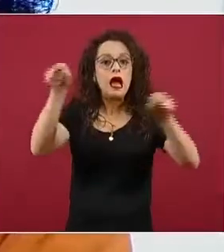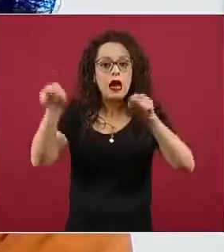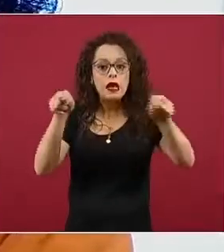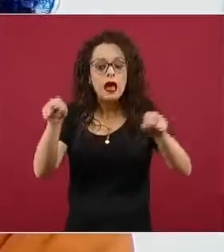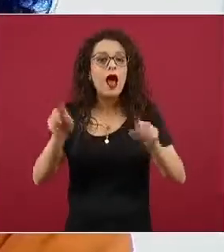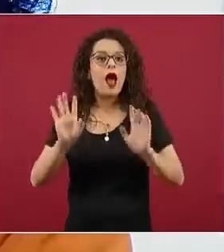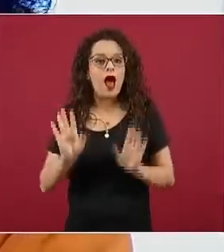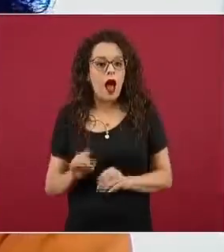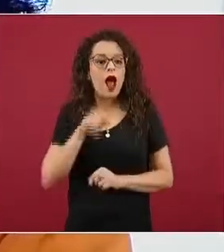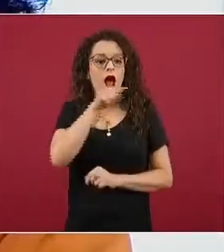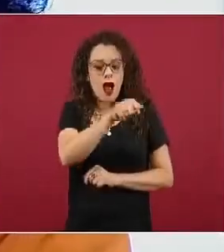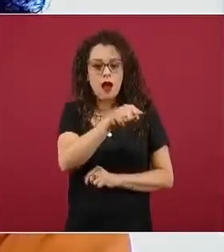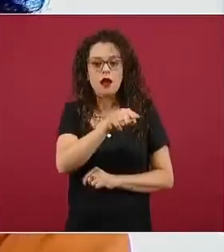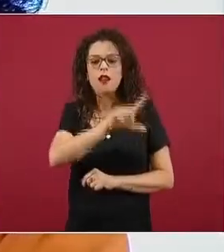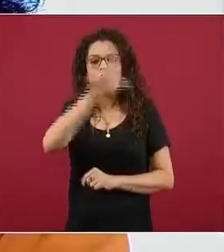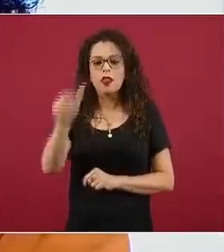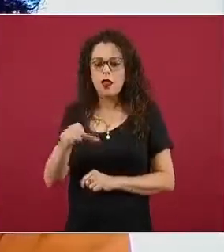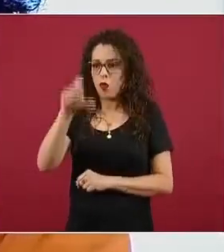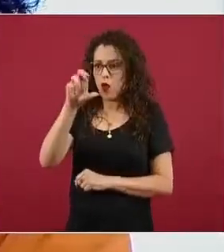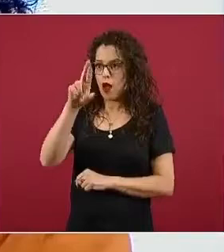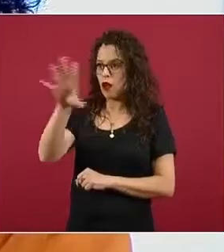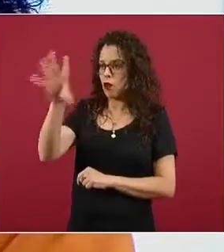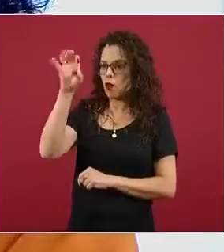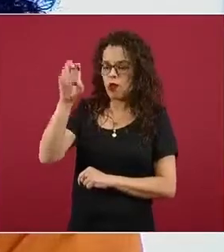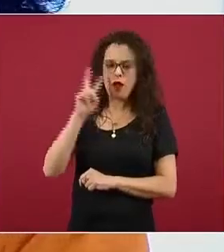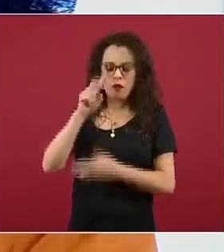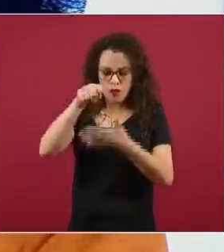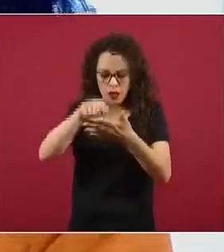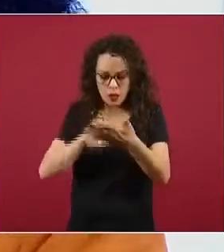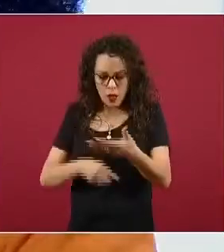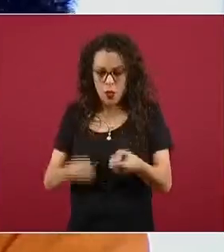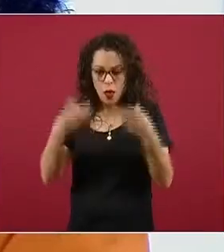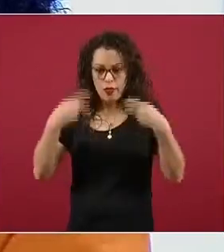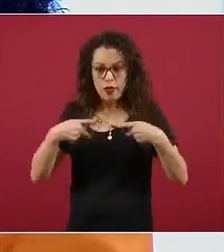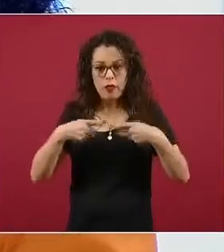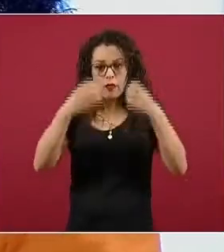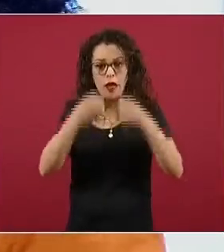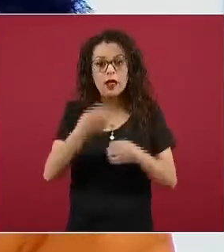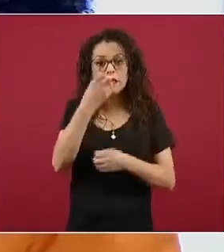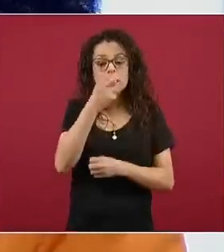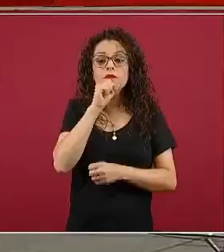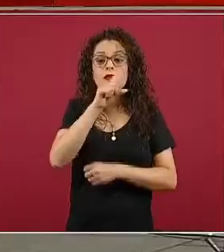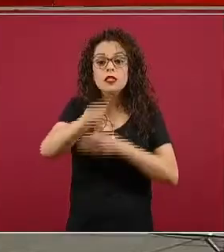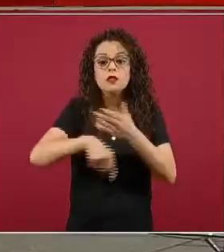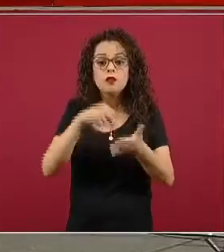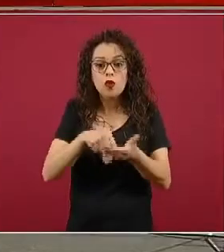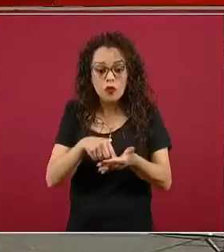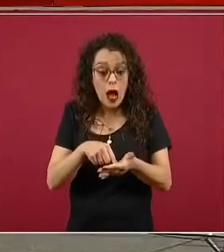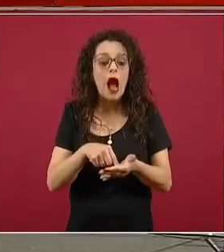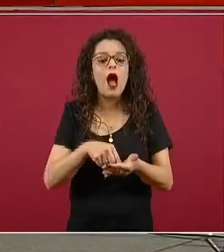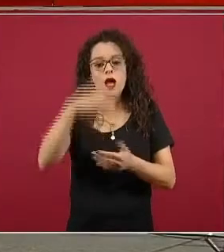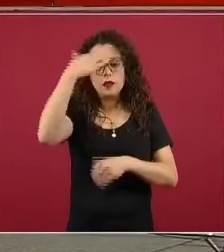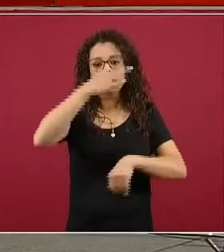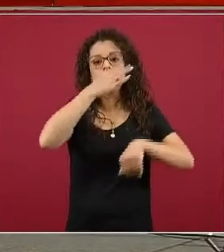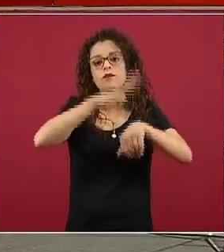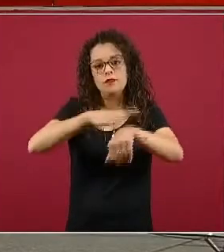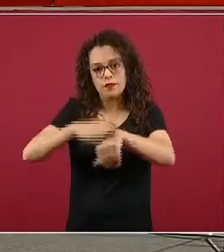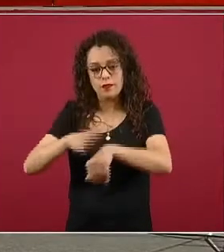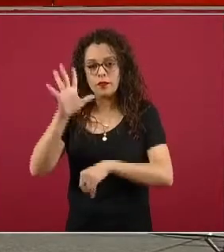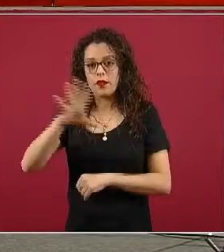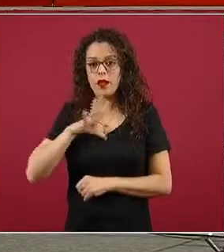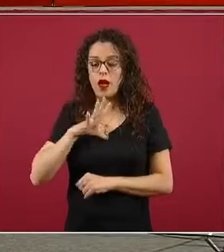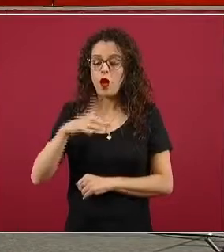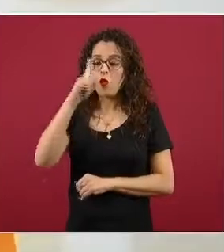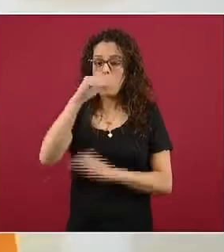alertas. Este código QR nos ha permitido ya tener más de 1 millón de establecimientos